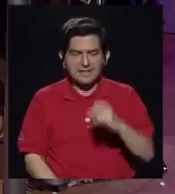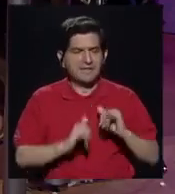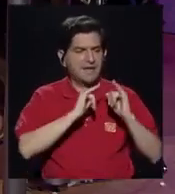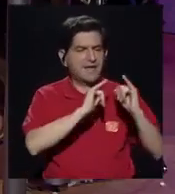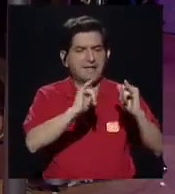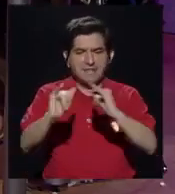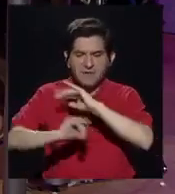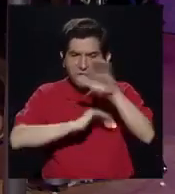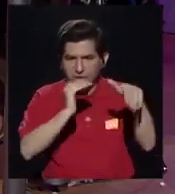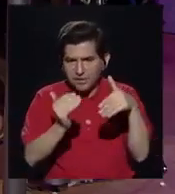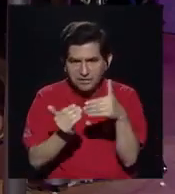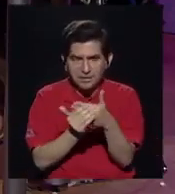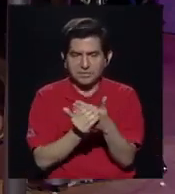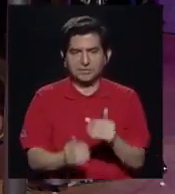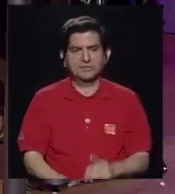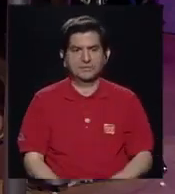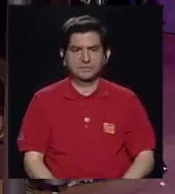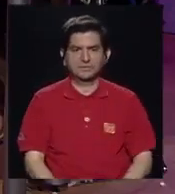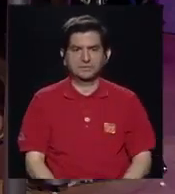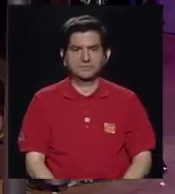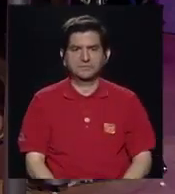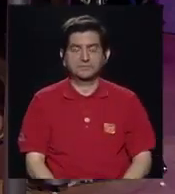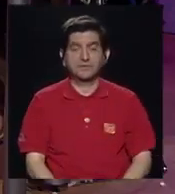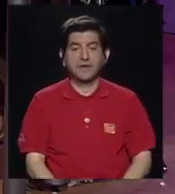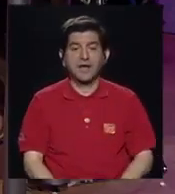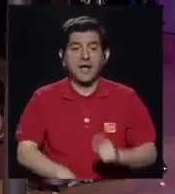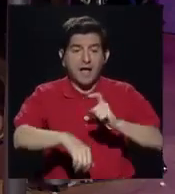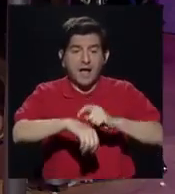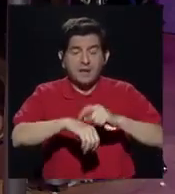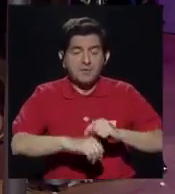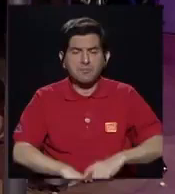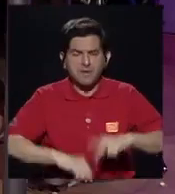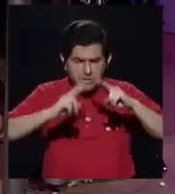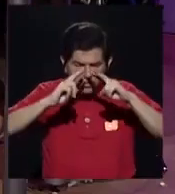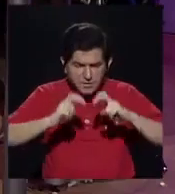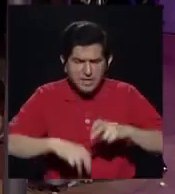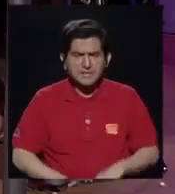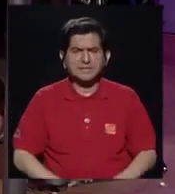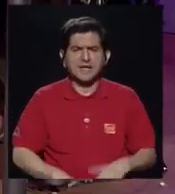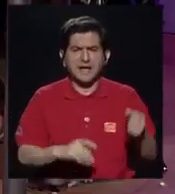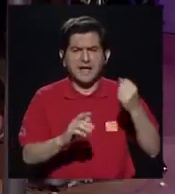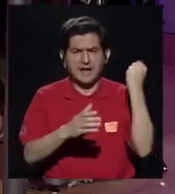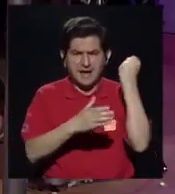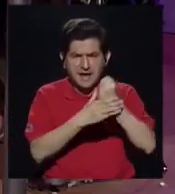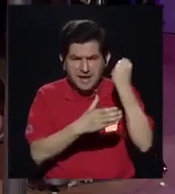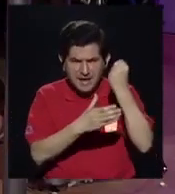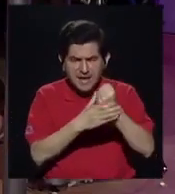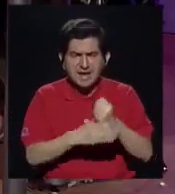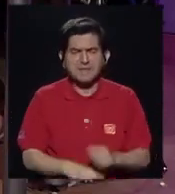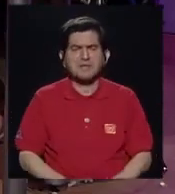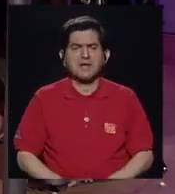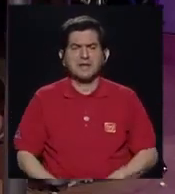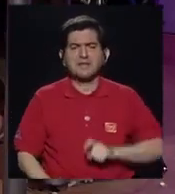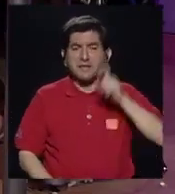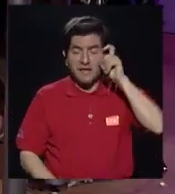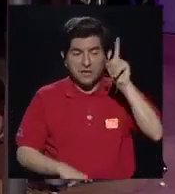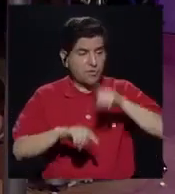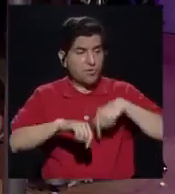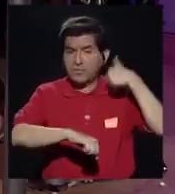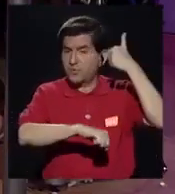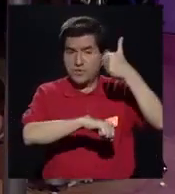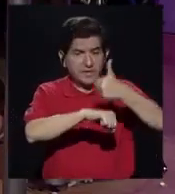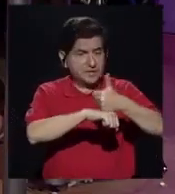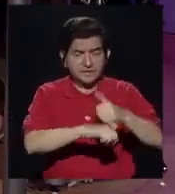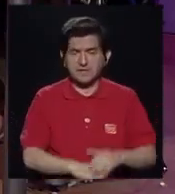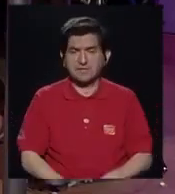con respecto a las otras y entonces cuando van a juzgar los crímenes de género no pueden situarlos donde realmente deben ser